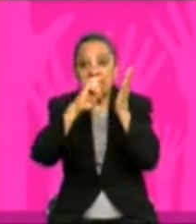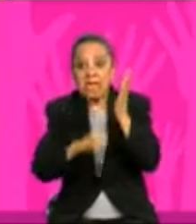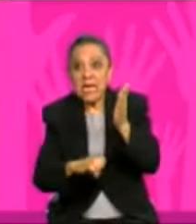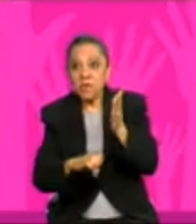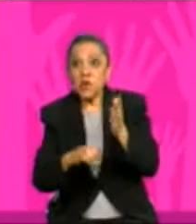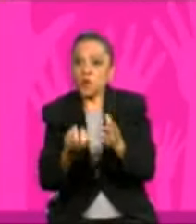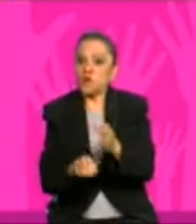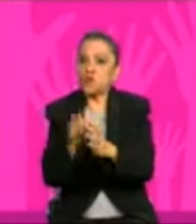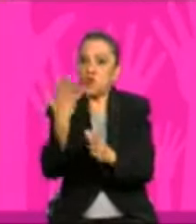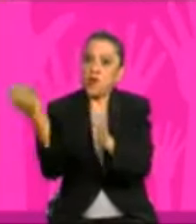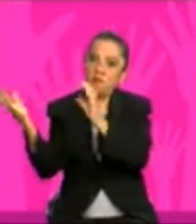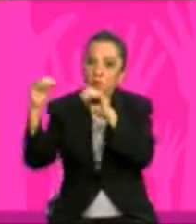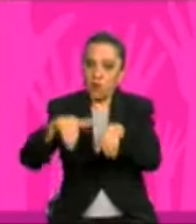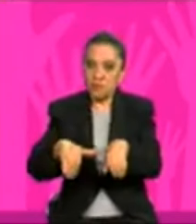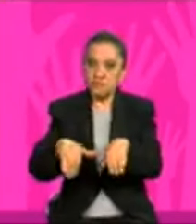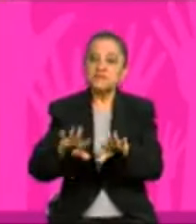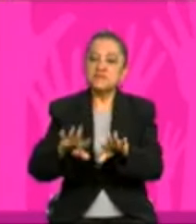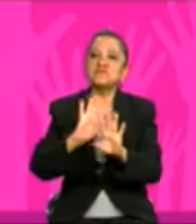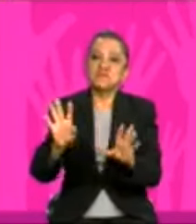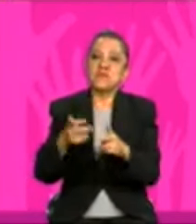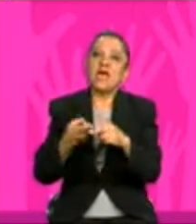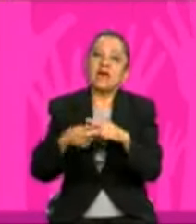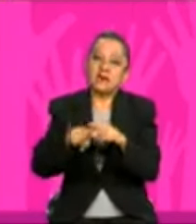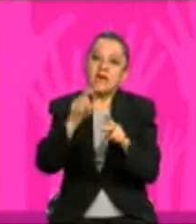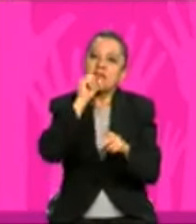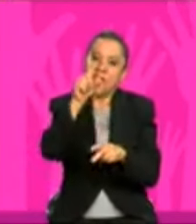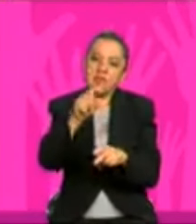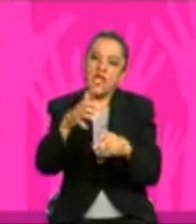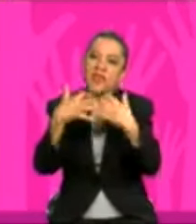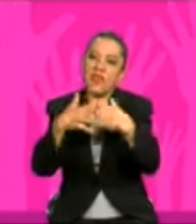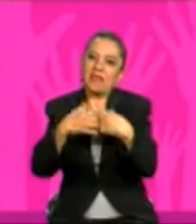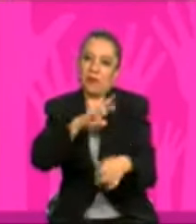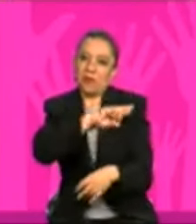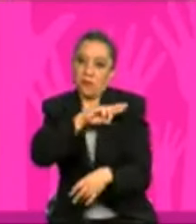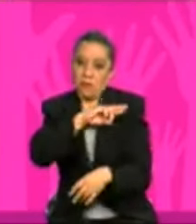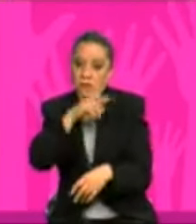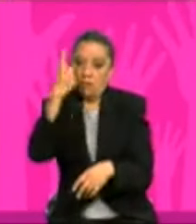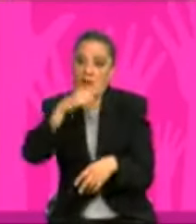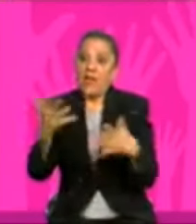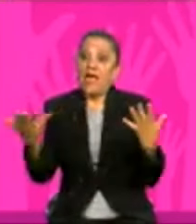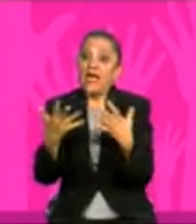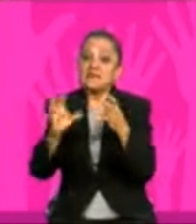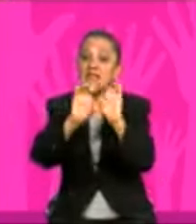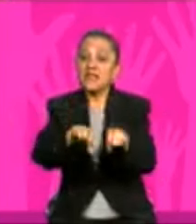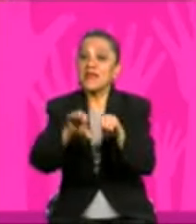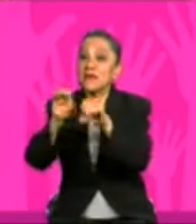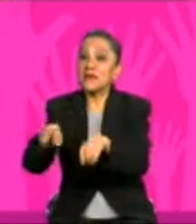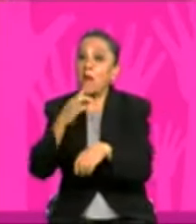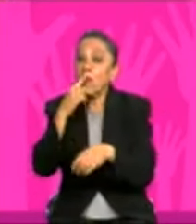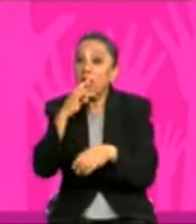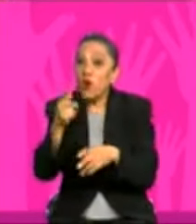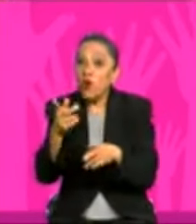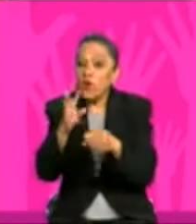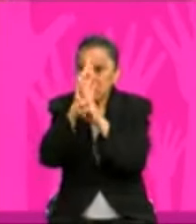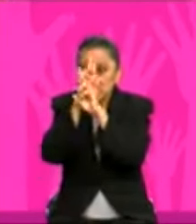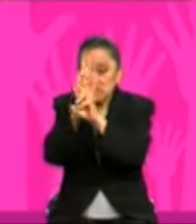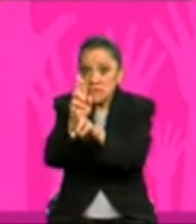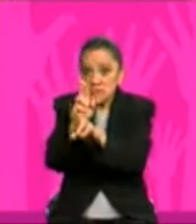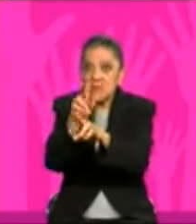iniciativa privada para la generación de empleos dignos. Todas y todos queremos que le vaya mejor a Morelos